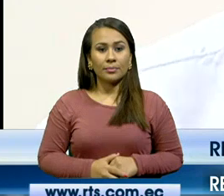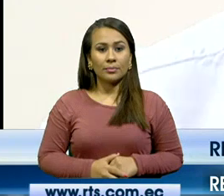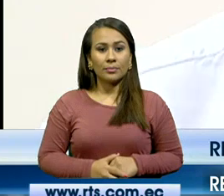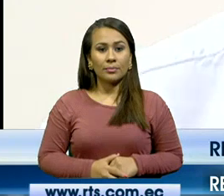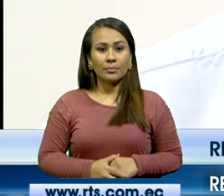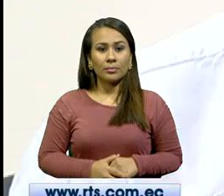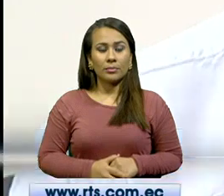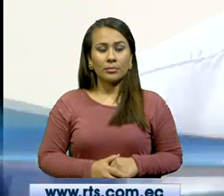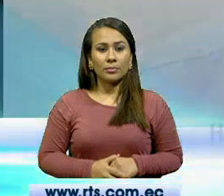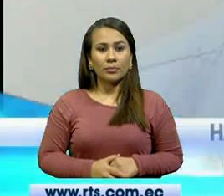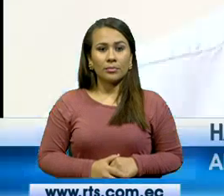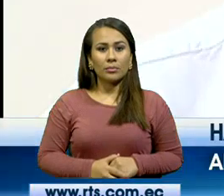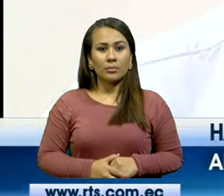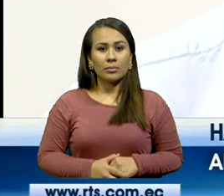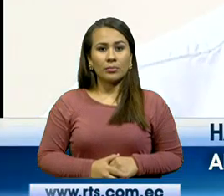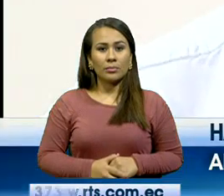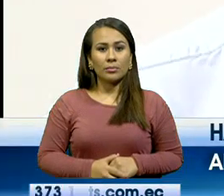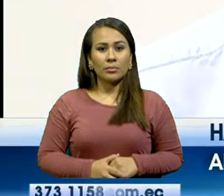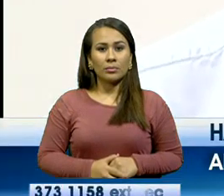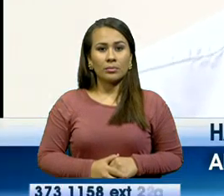no ha sido